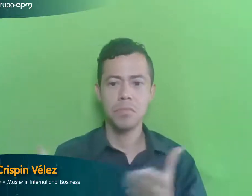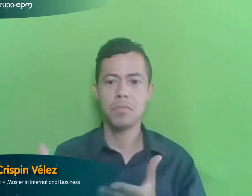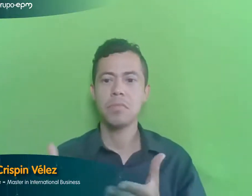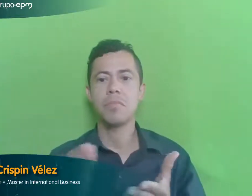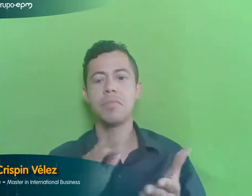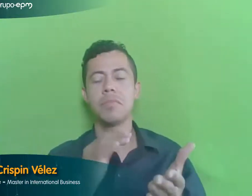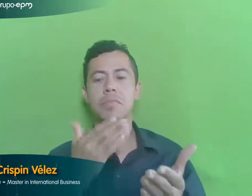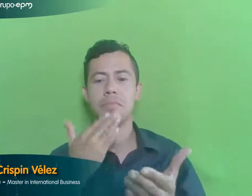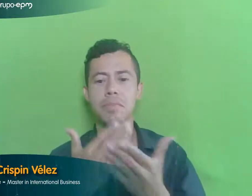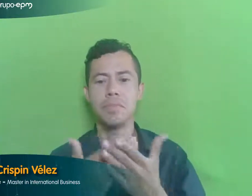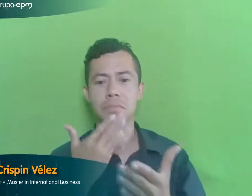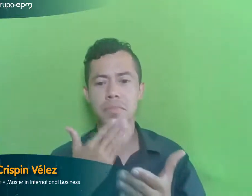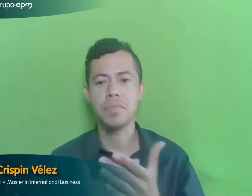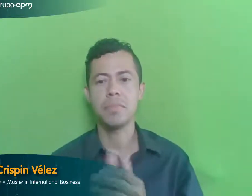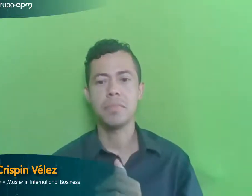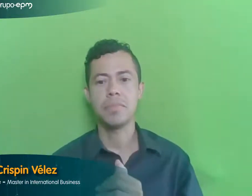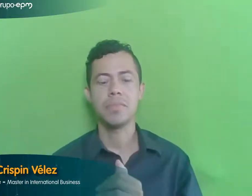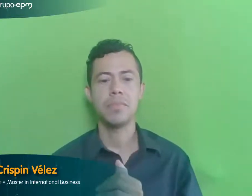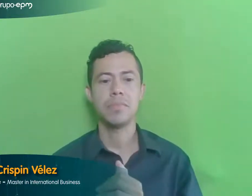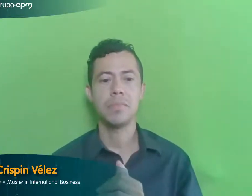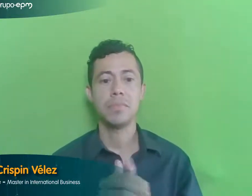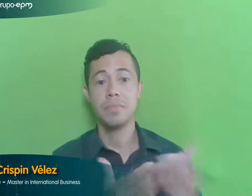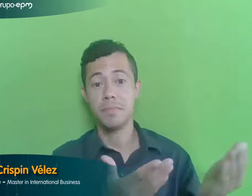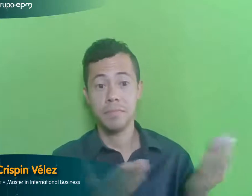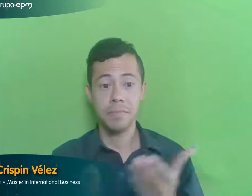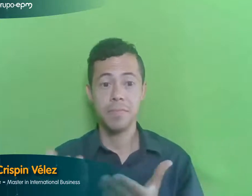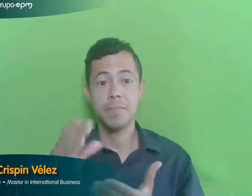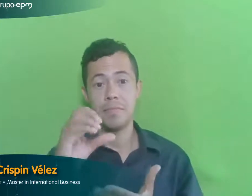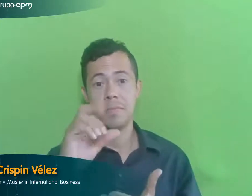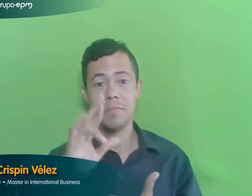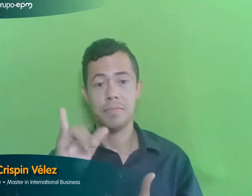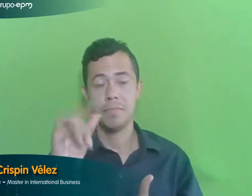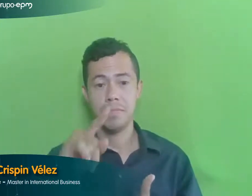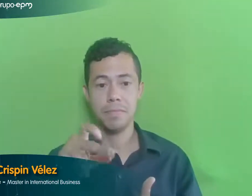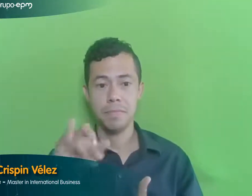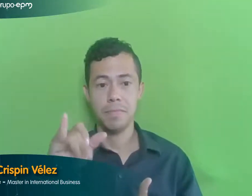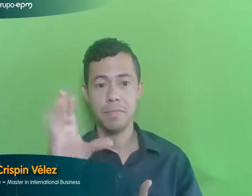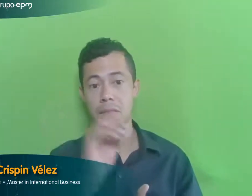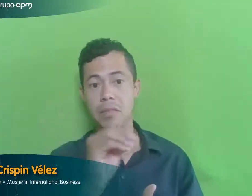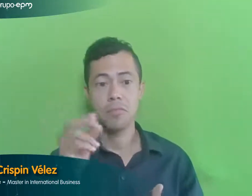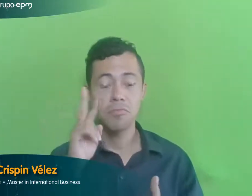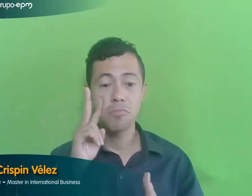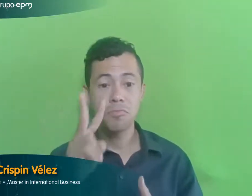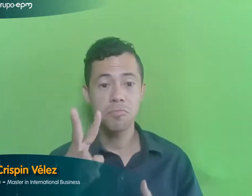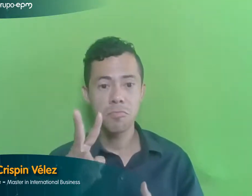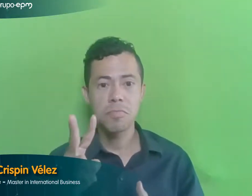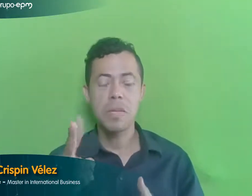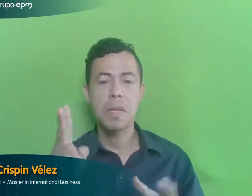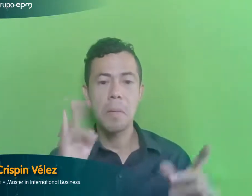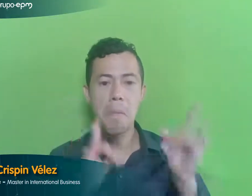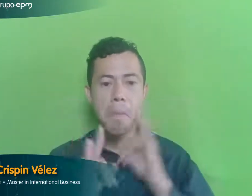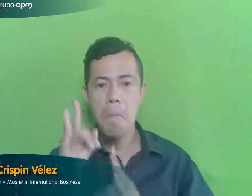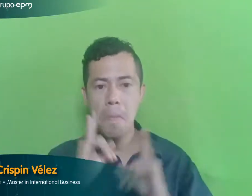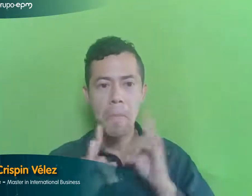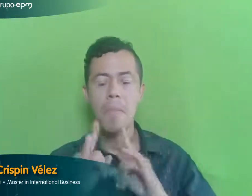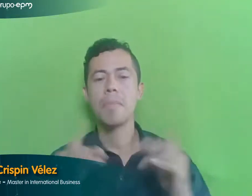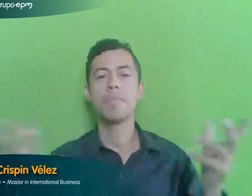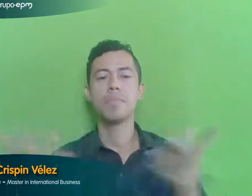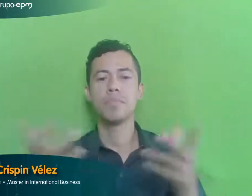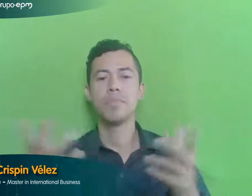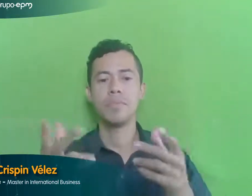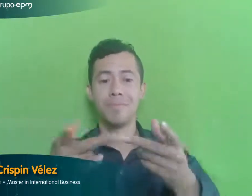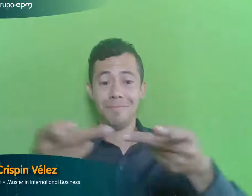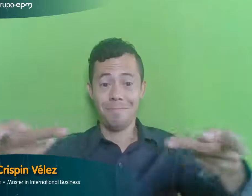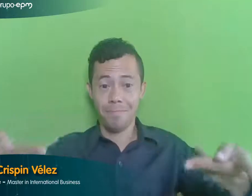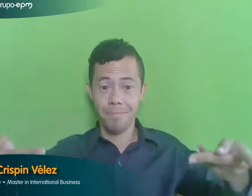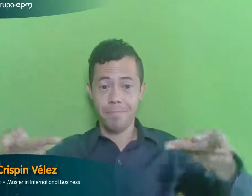conversar contigo, Crispín. Invitamos a Crispín y también a los que nos están escuchando, se unan a la Sala